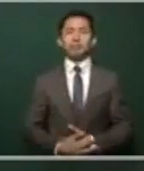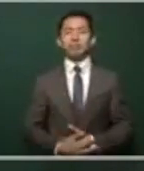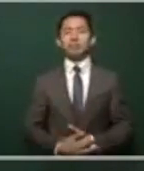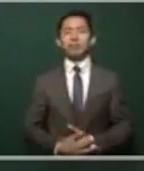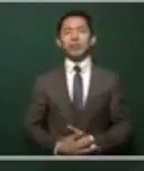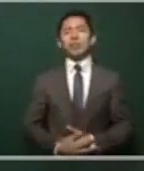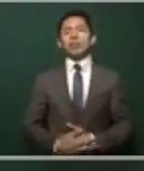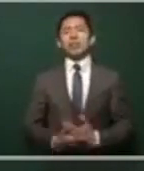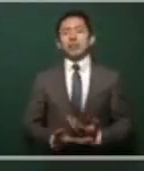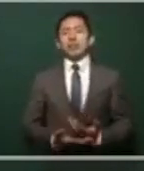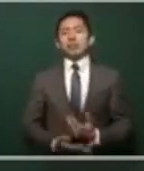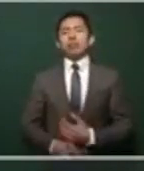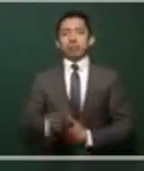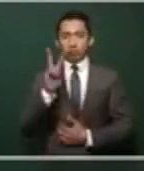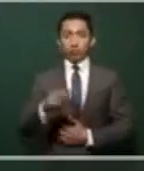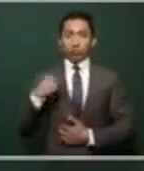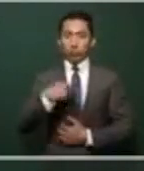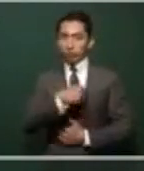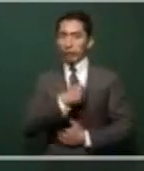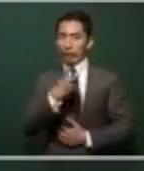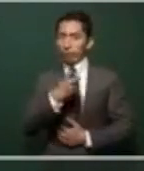está bastante focalizado